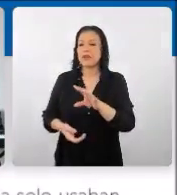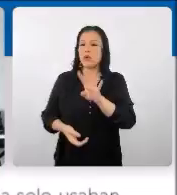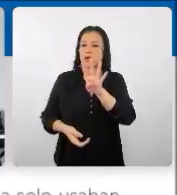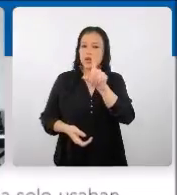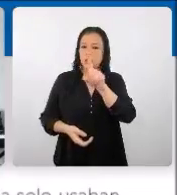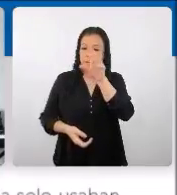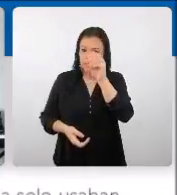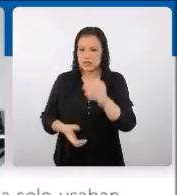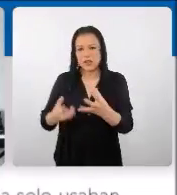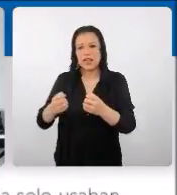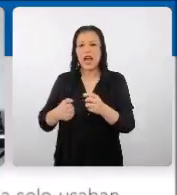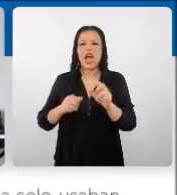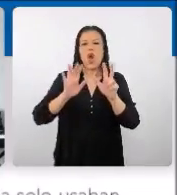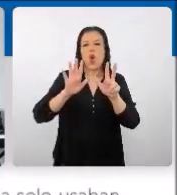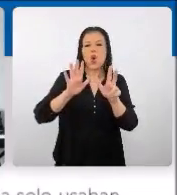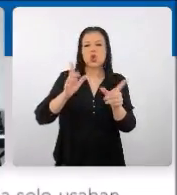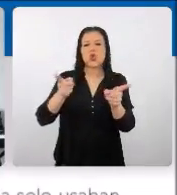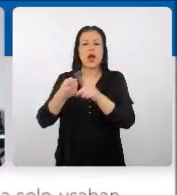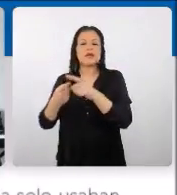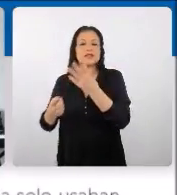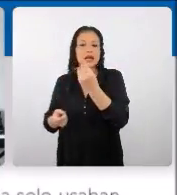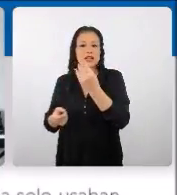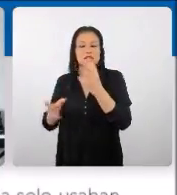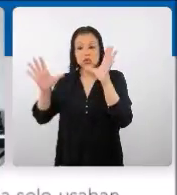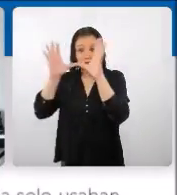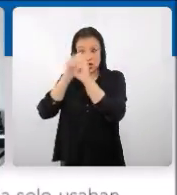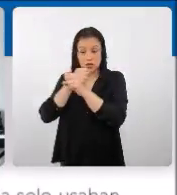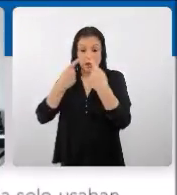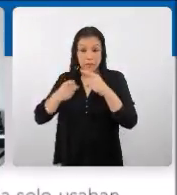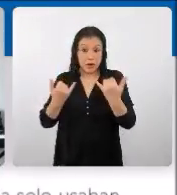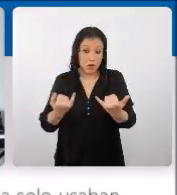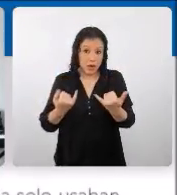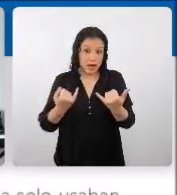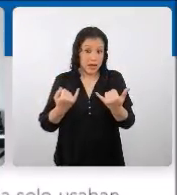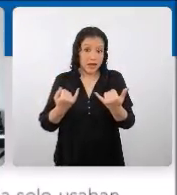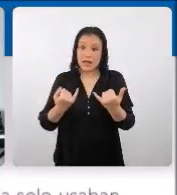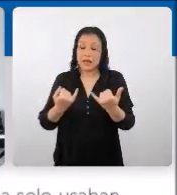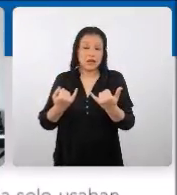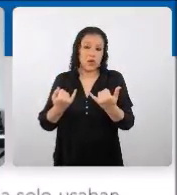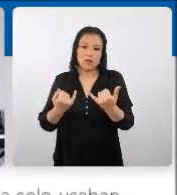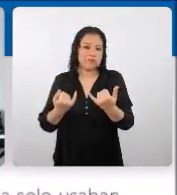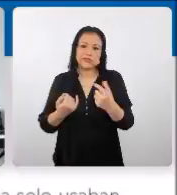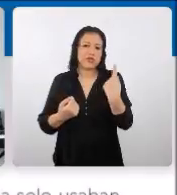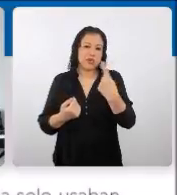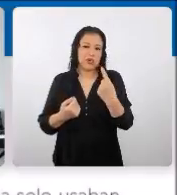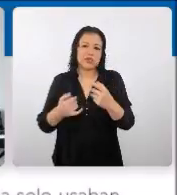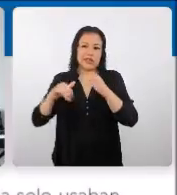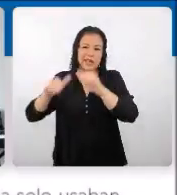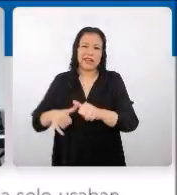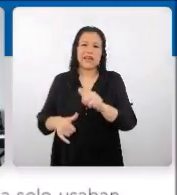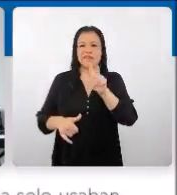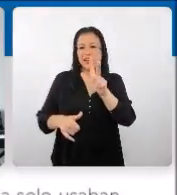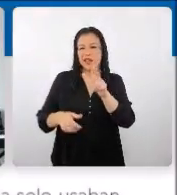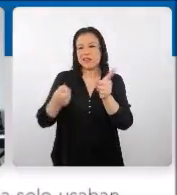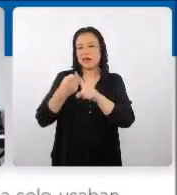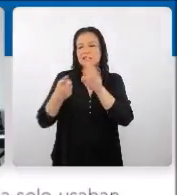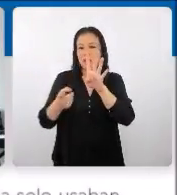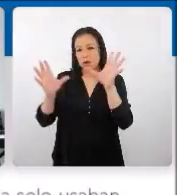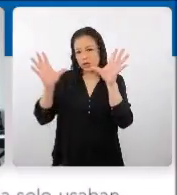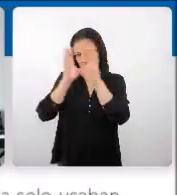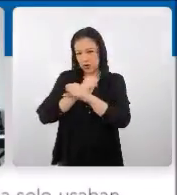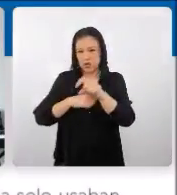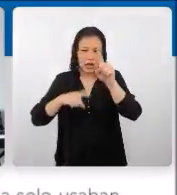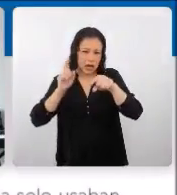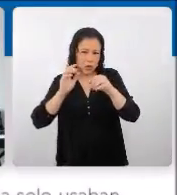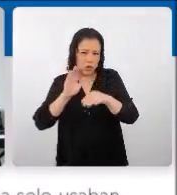41% de 8 a 14 noches. Sin embargo, ahora se quedarían de 3 a 4 noches en su mayoría. Algunos, bueno,